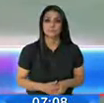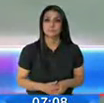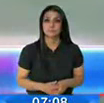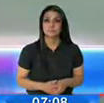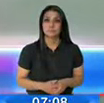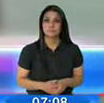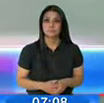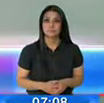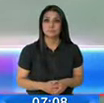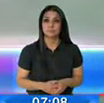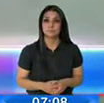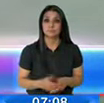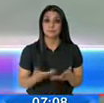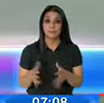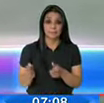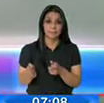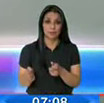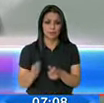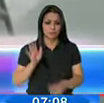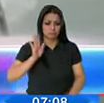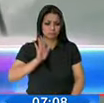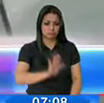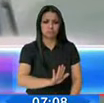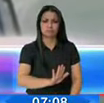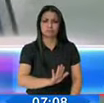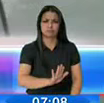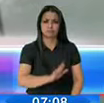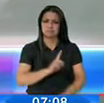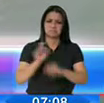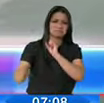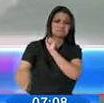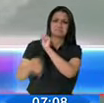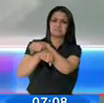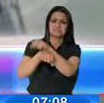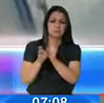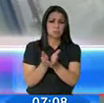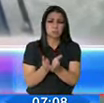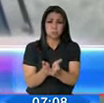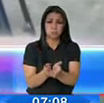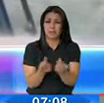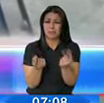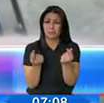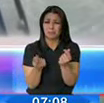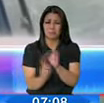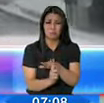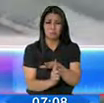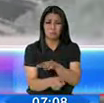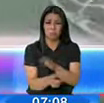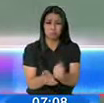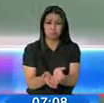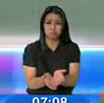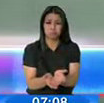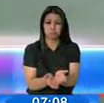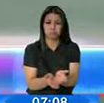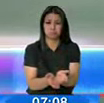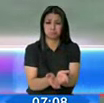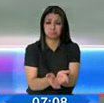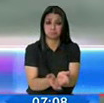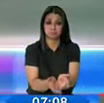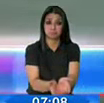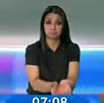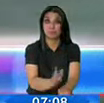Los pilotos dieron la orden que detengan la marcha, pero hicieron caso omiso, buscaron a toda máquina salir hasta la playa. Cuando la lancha no pudo